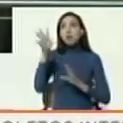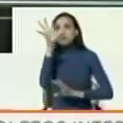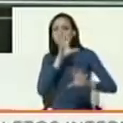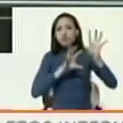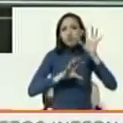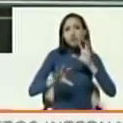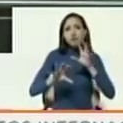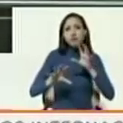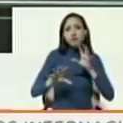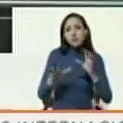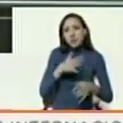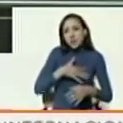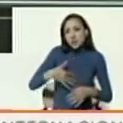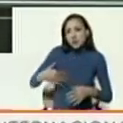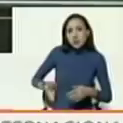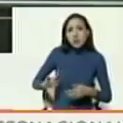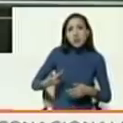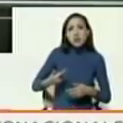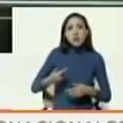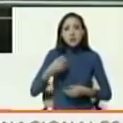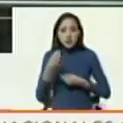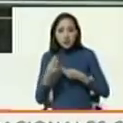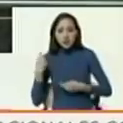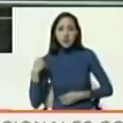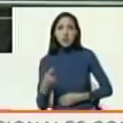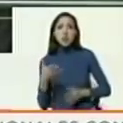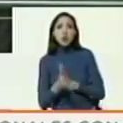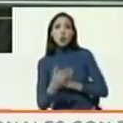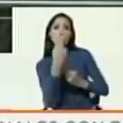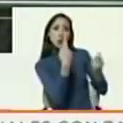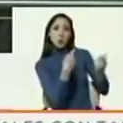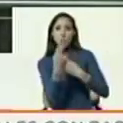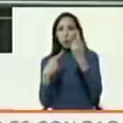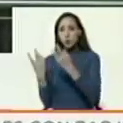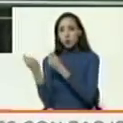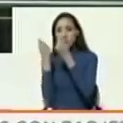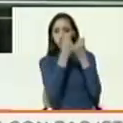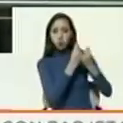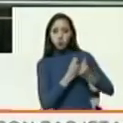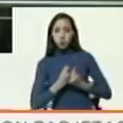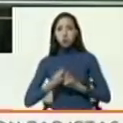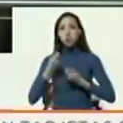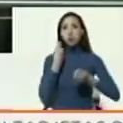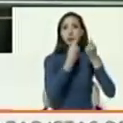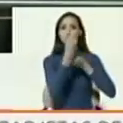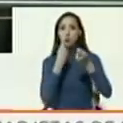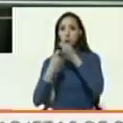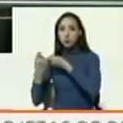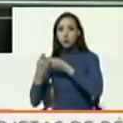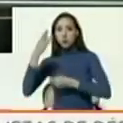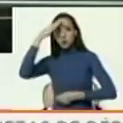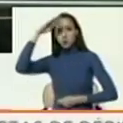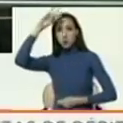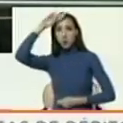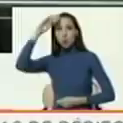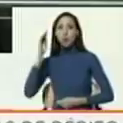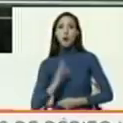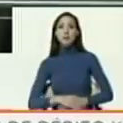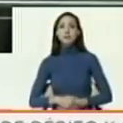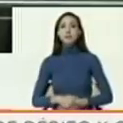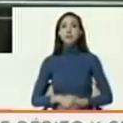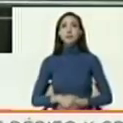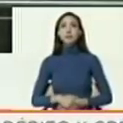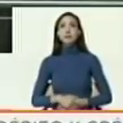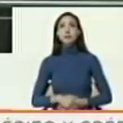que pretenda mantener de manera legal y soberana relaciones económicas, comerciales o financieras con Cuba. No se trata,